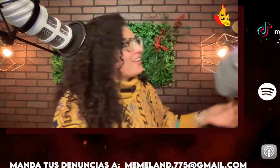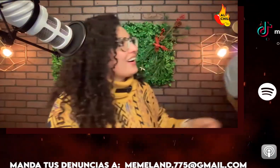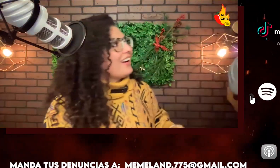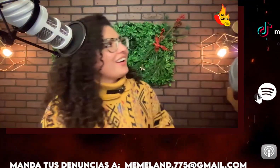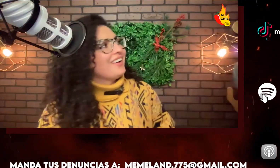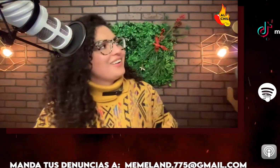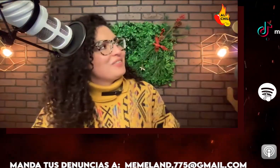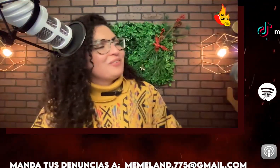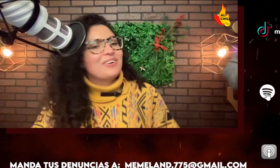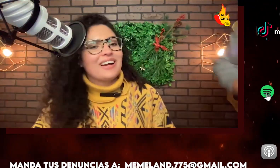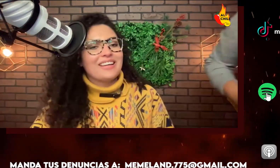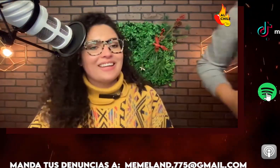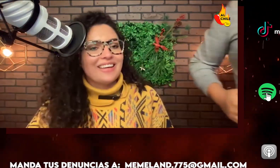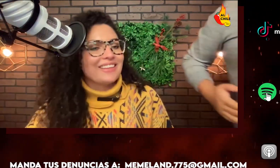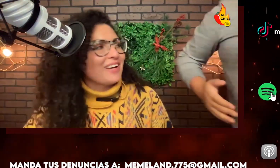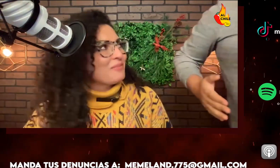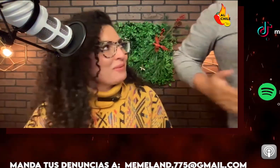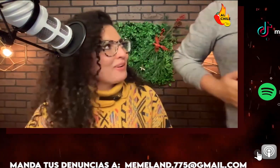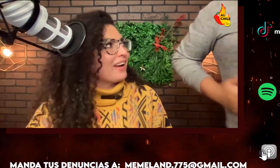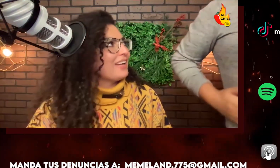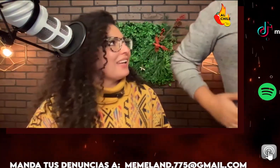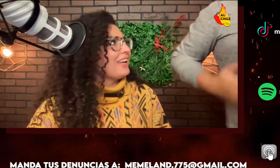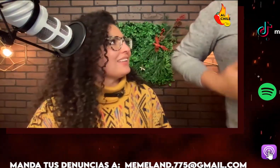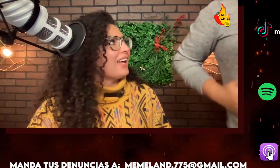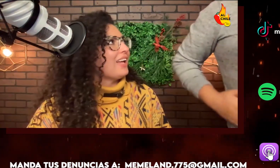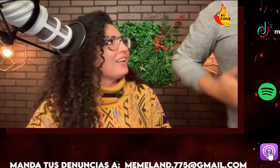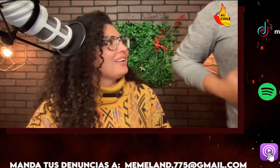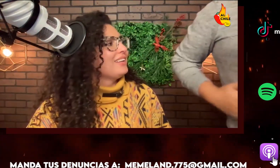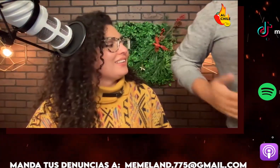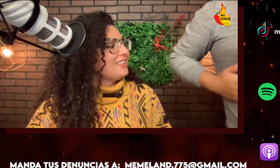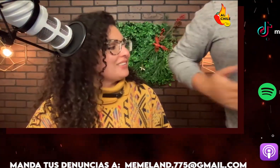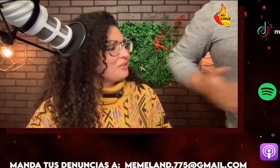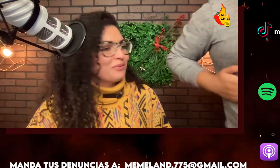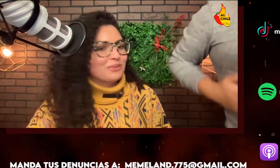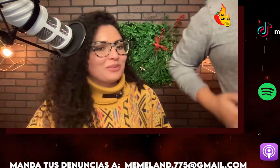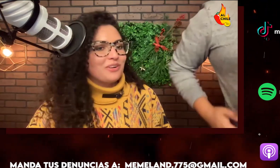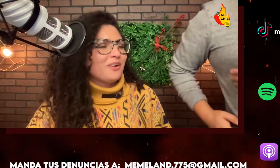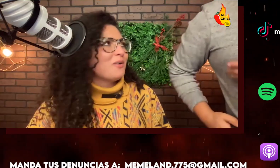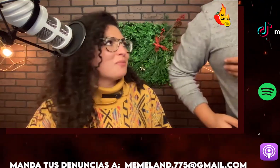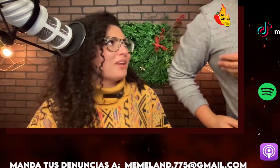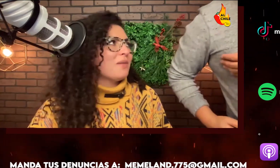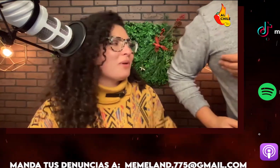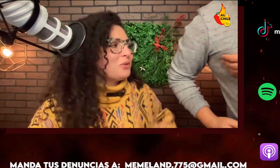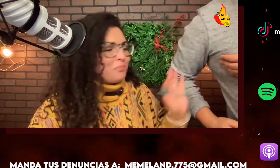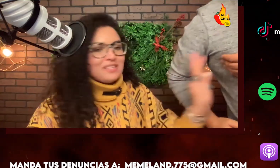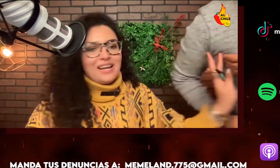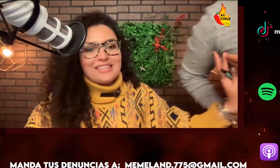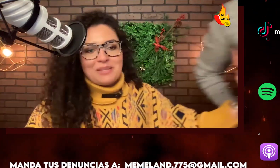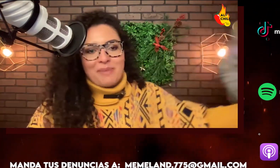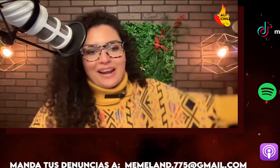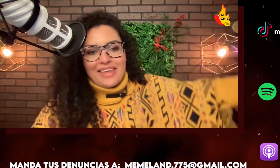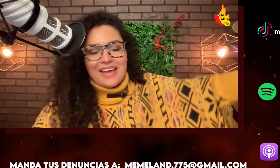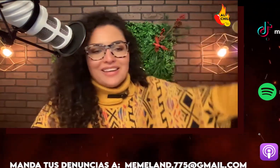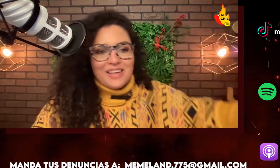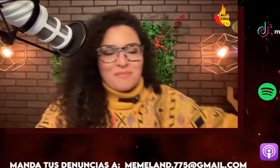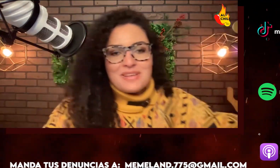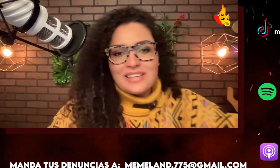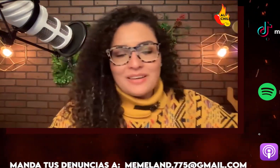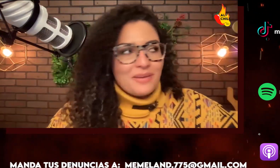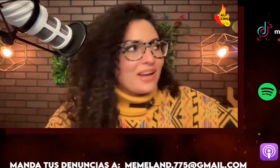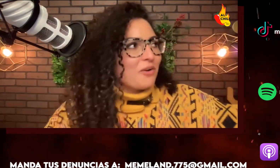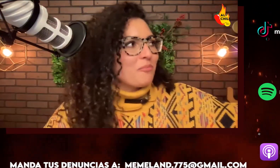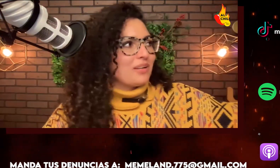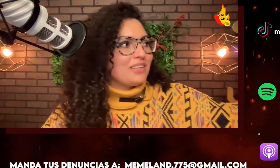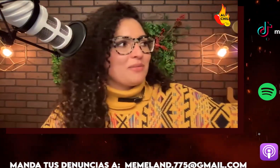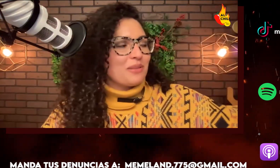la galleta, lonja. no, la loca. Pura galleta, pura galleta. El señor productor, no, hombre, ya, para tus pesares, hazte para allá. En vez